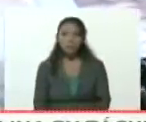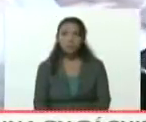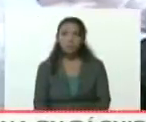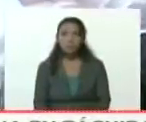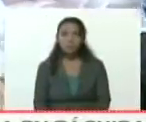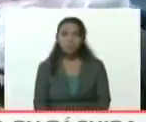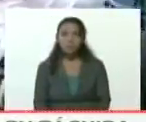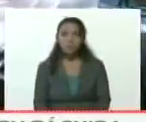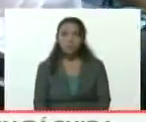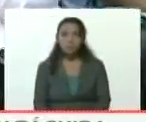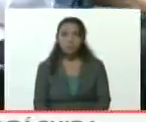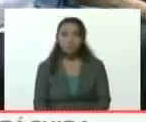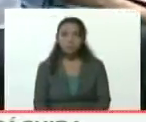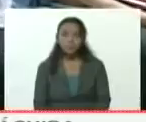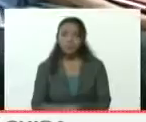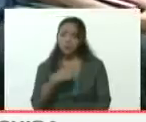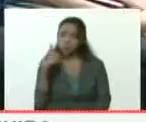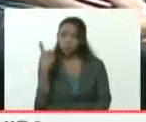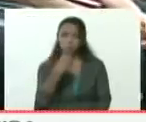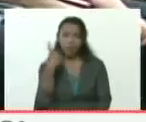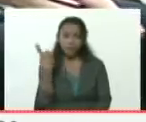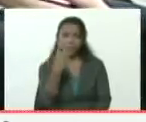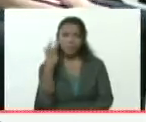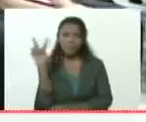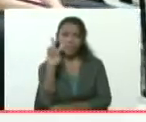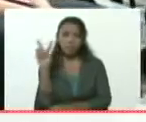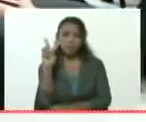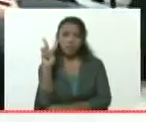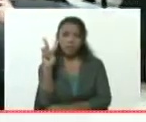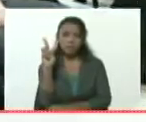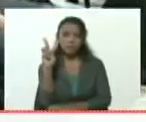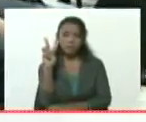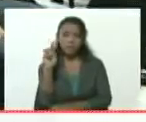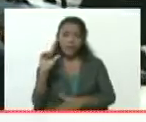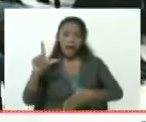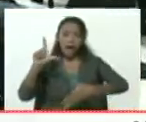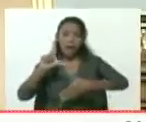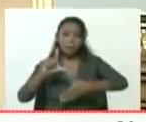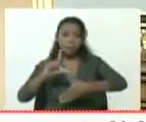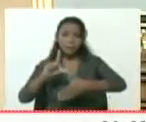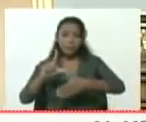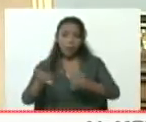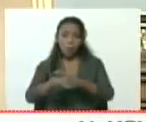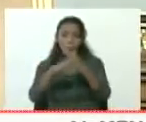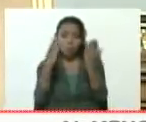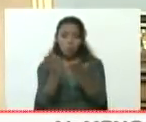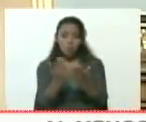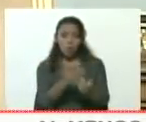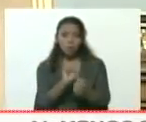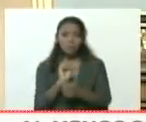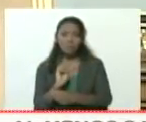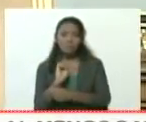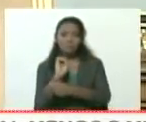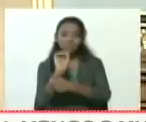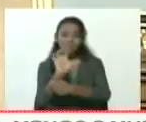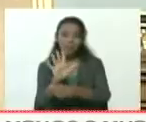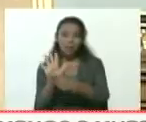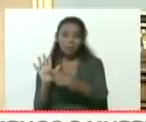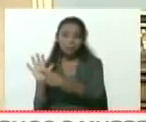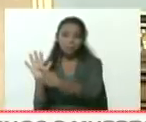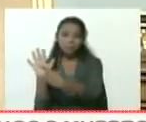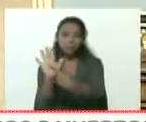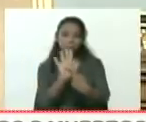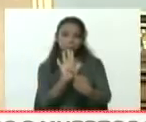que no solamente en Venezuela, sino en la América Latina, en el mundo, llevaron el mensaje de las luces, de